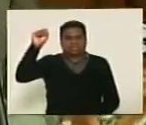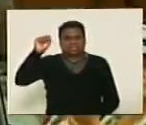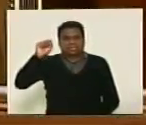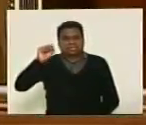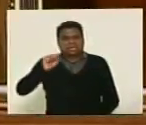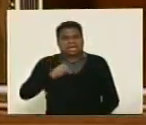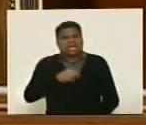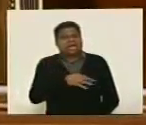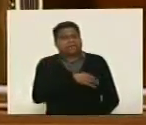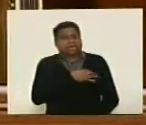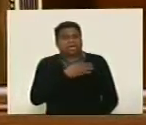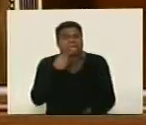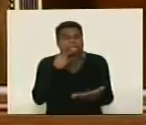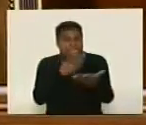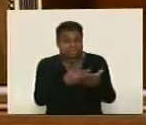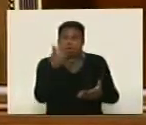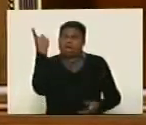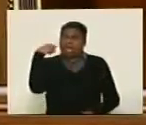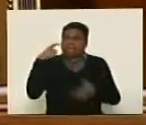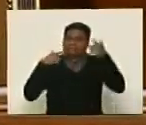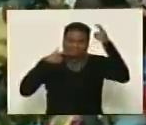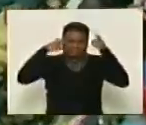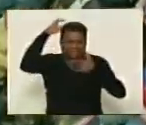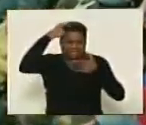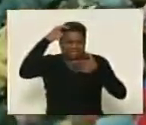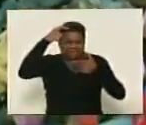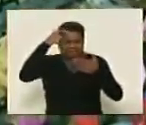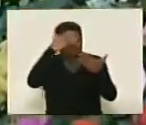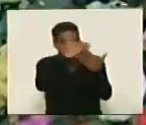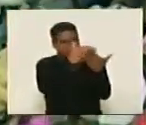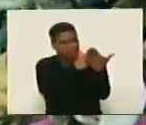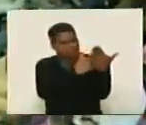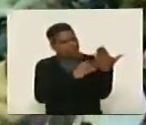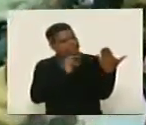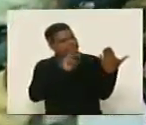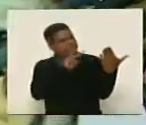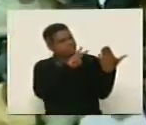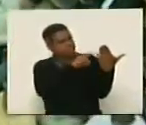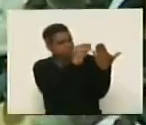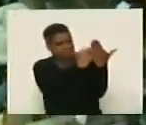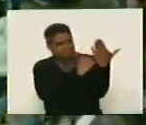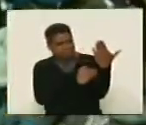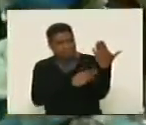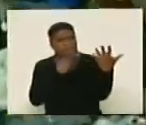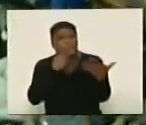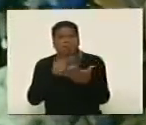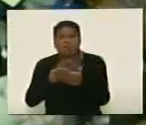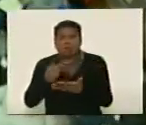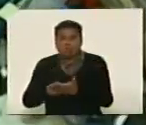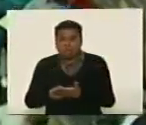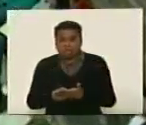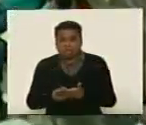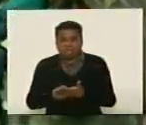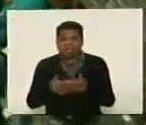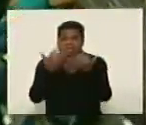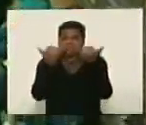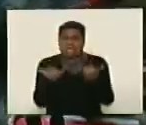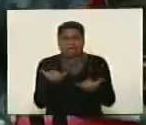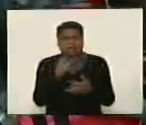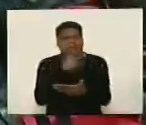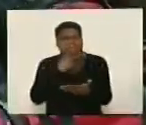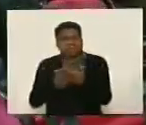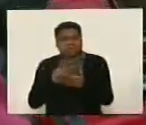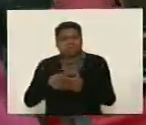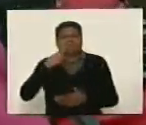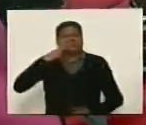el comandante Hugo Chávez. Y allí tenemos que enmarcar esta propuesta, o que ya no es una propuesta, es una